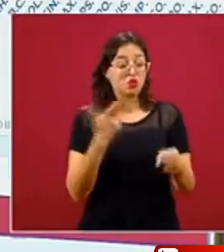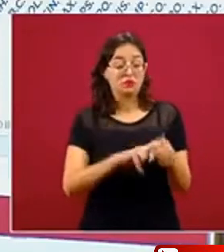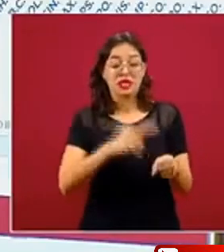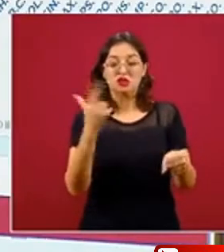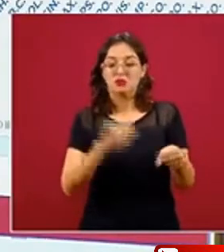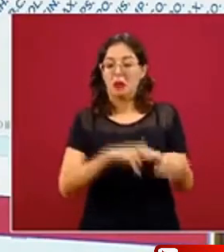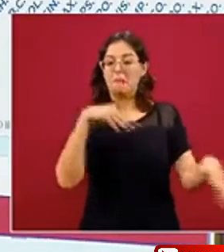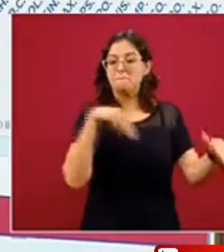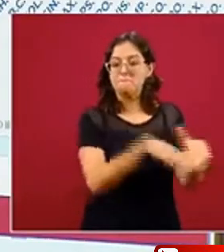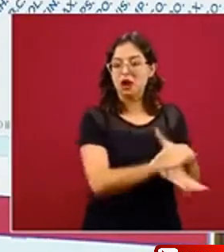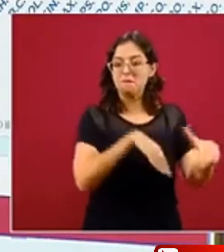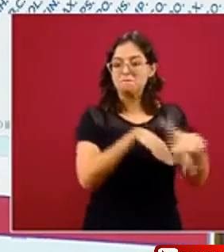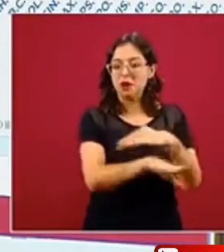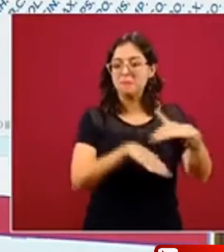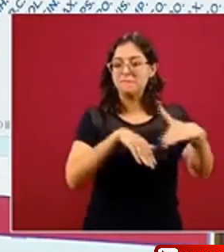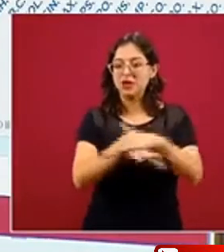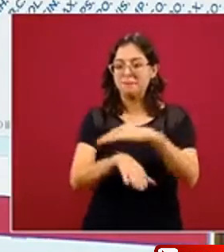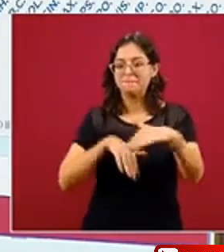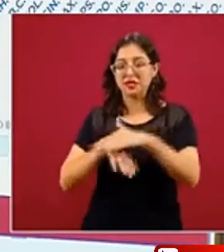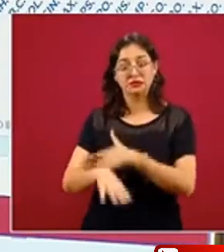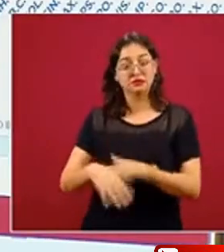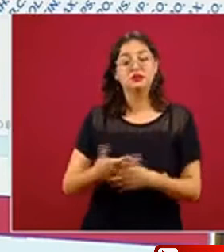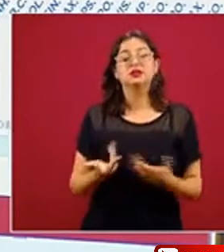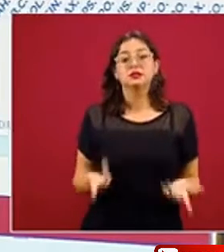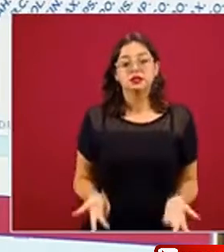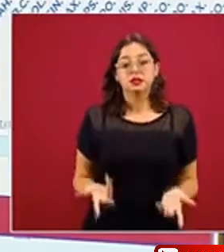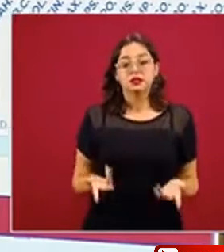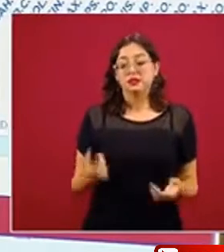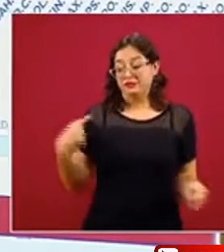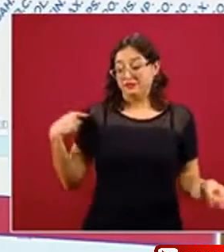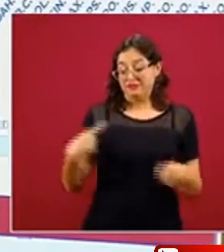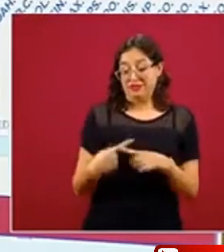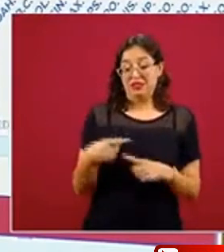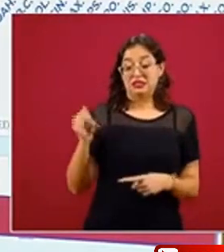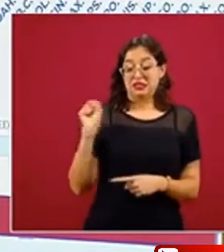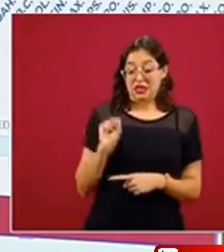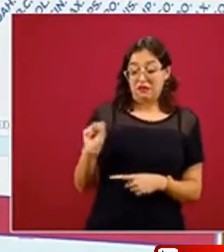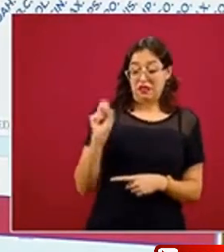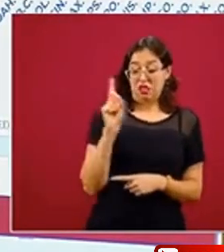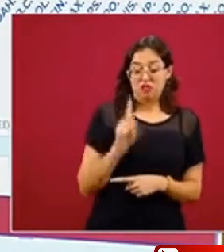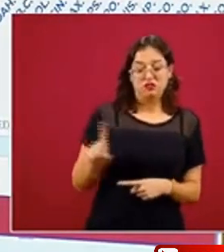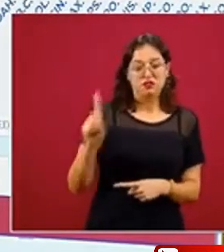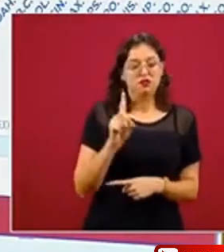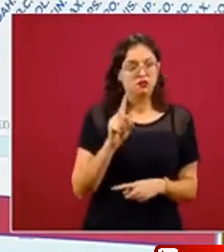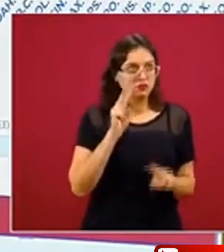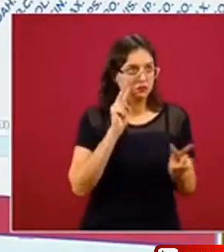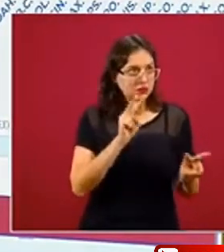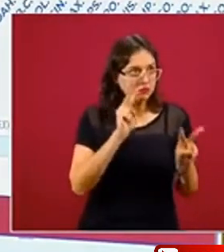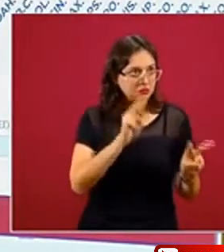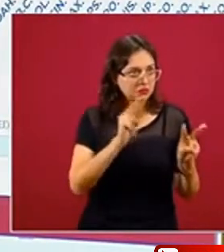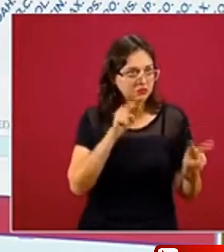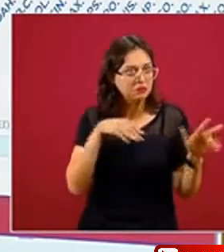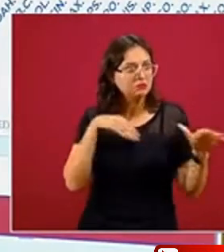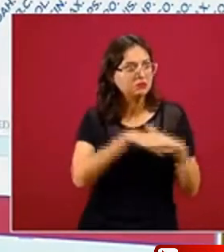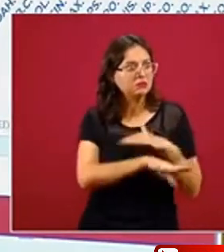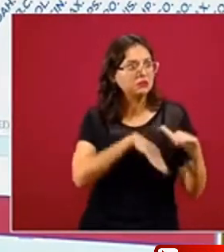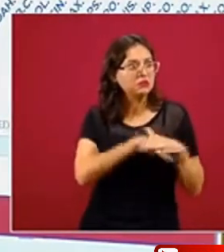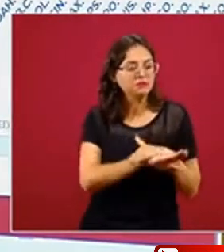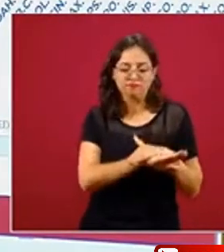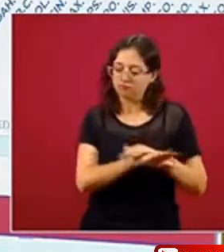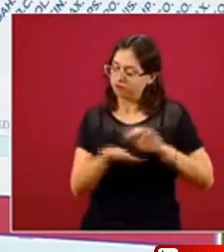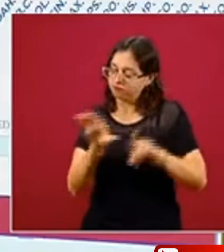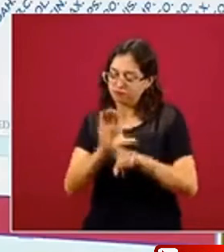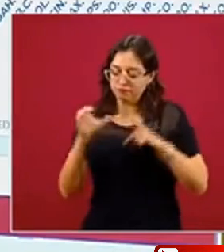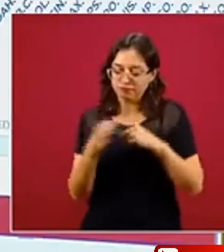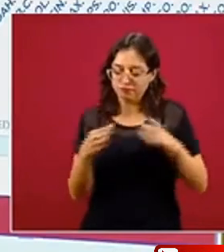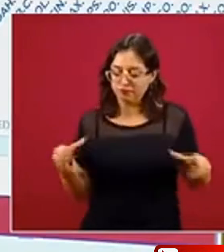sus hospitales. Justamente a lo largo de este fin de semana, inmediatamente trabajó el Comando COVID